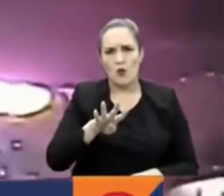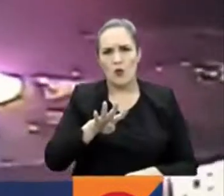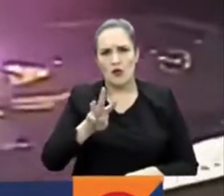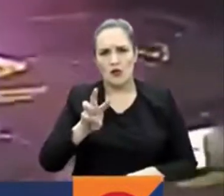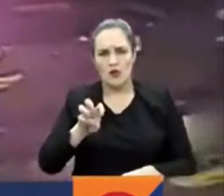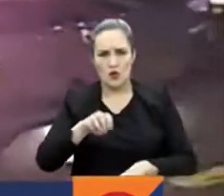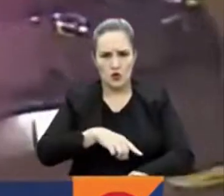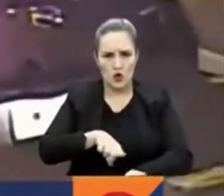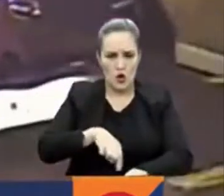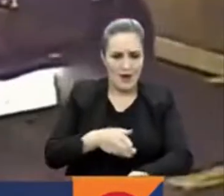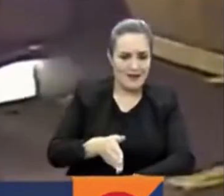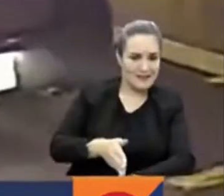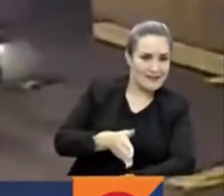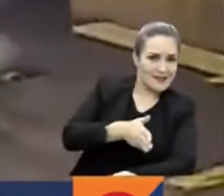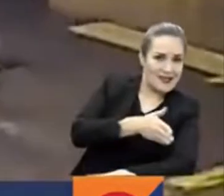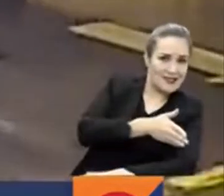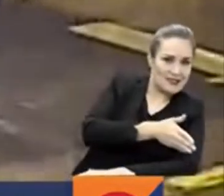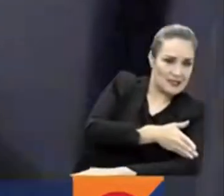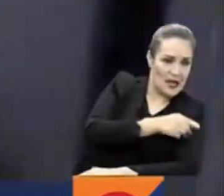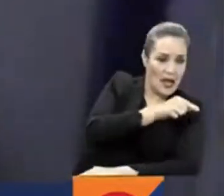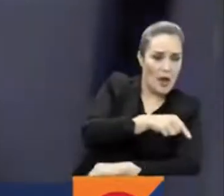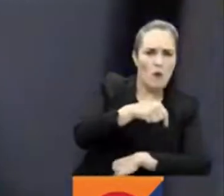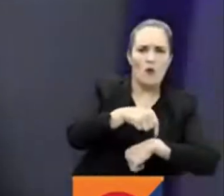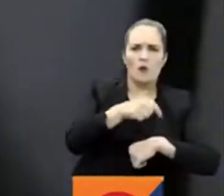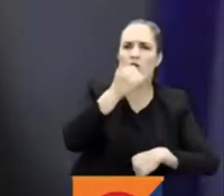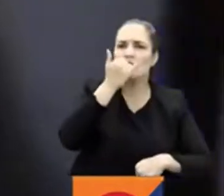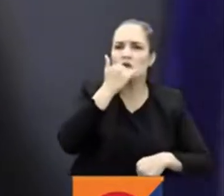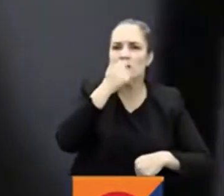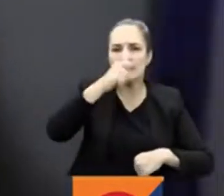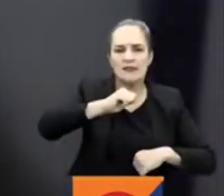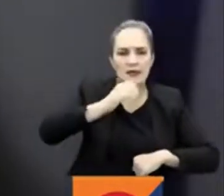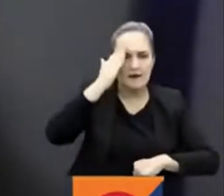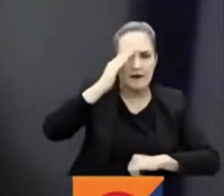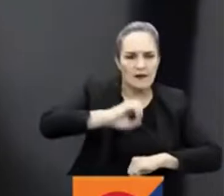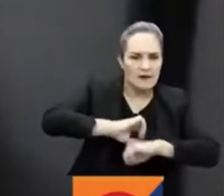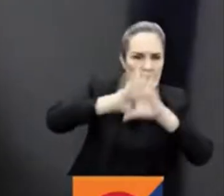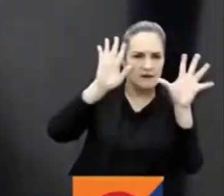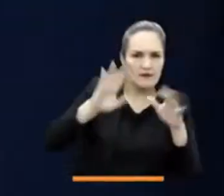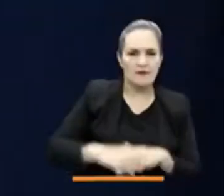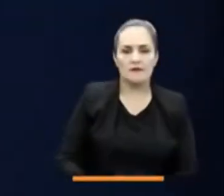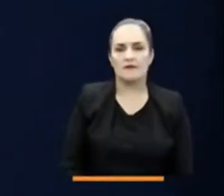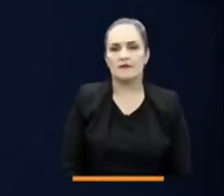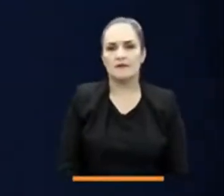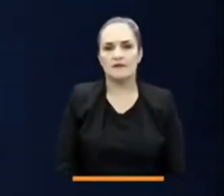la desaparición de Adriana Pinzón, es determinante para el esclarecimiento del crimen.